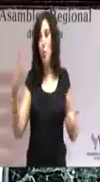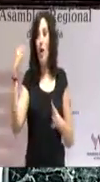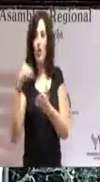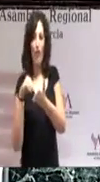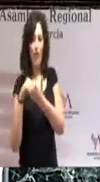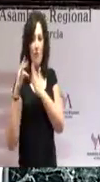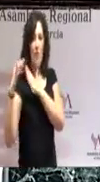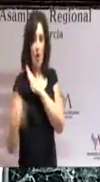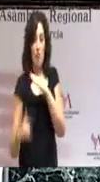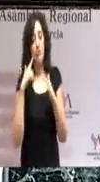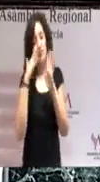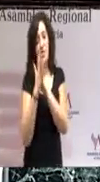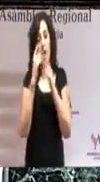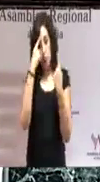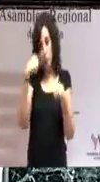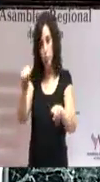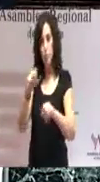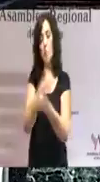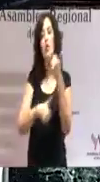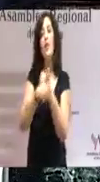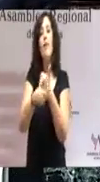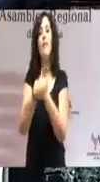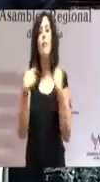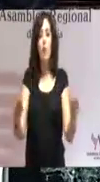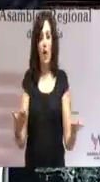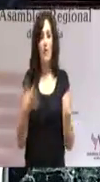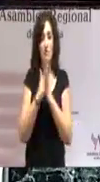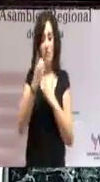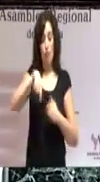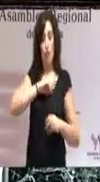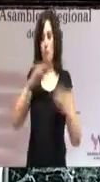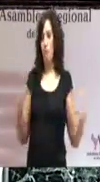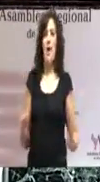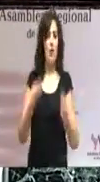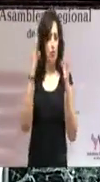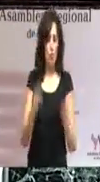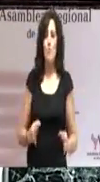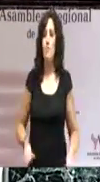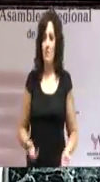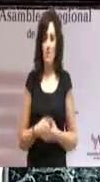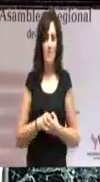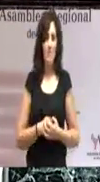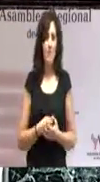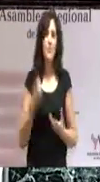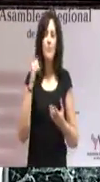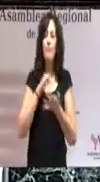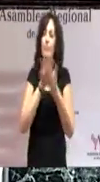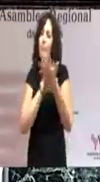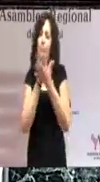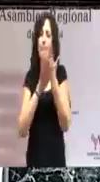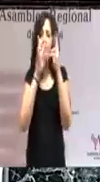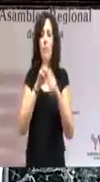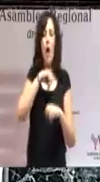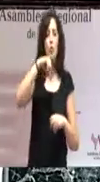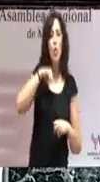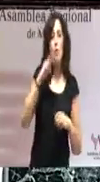Ordenen sus prioridades. Ordenen sus prioridades y a todos nos irá mucho mejor. Habla sobre autónomos y